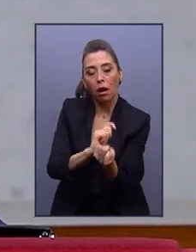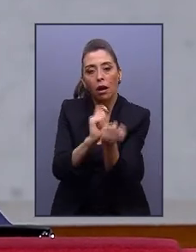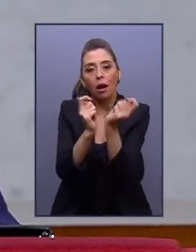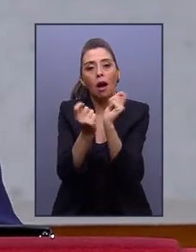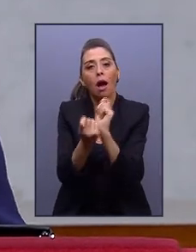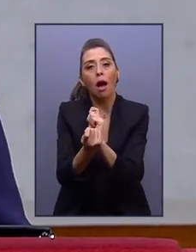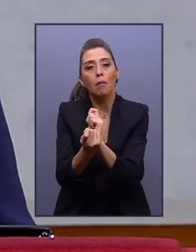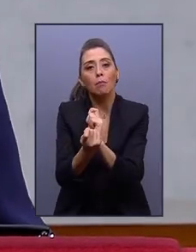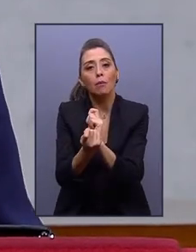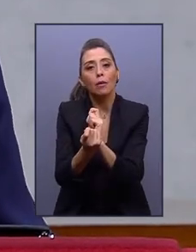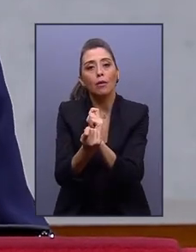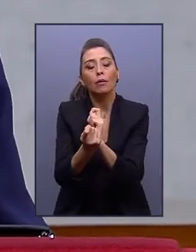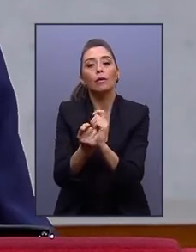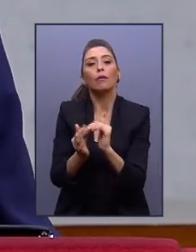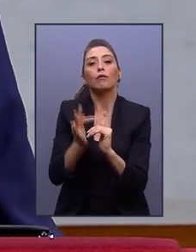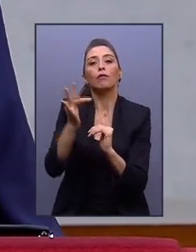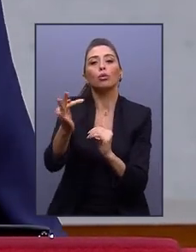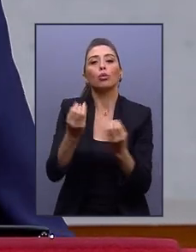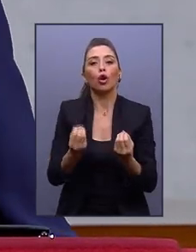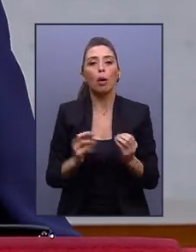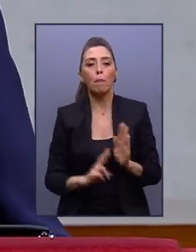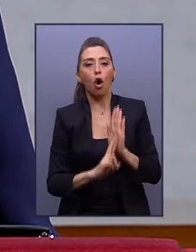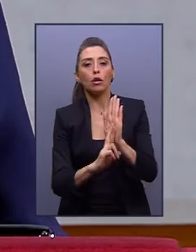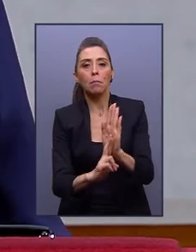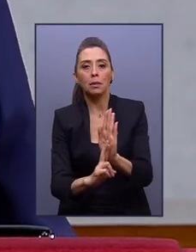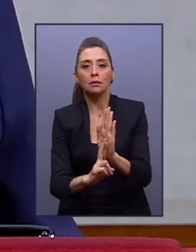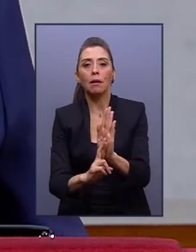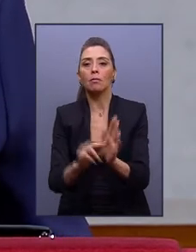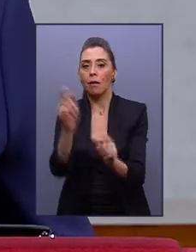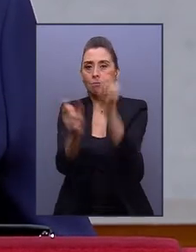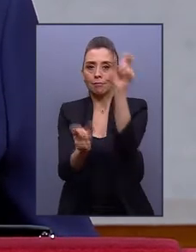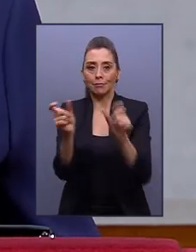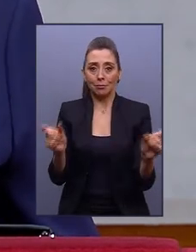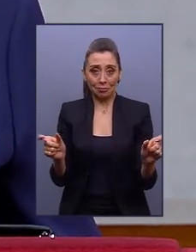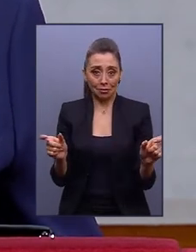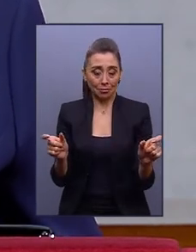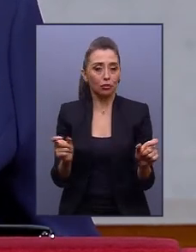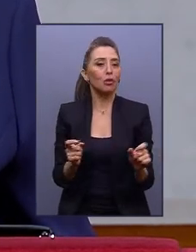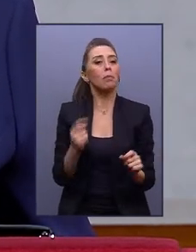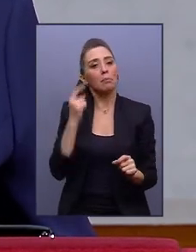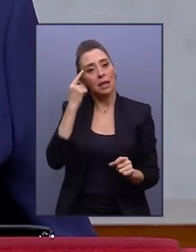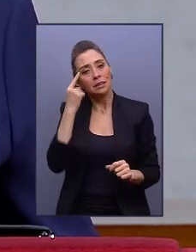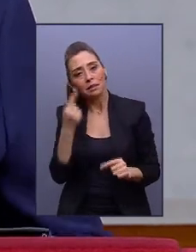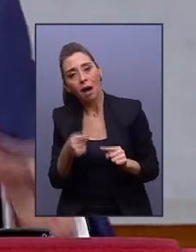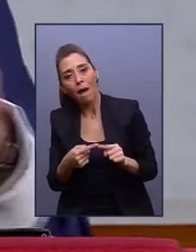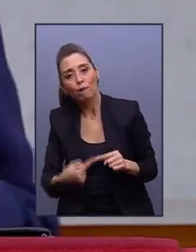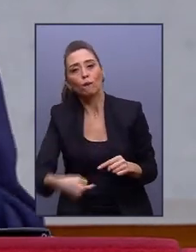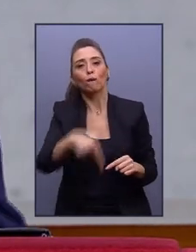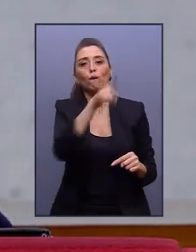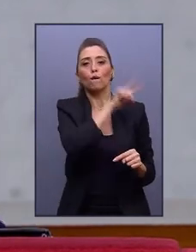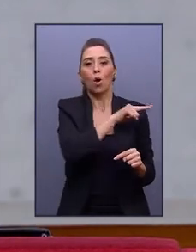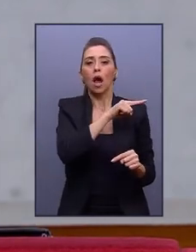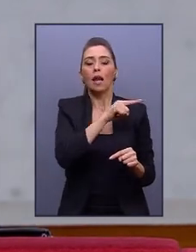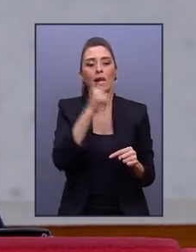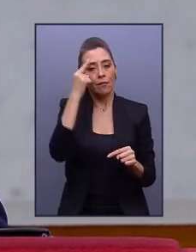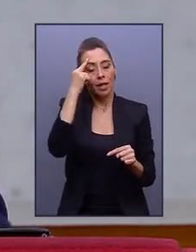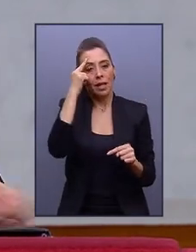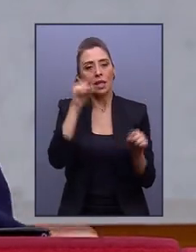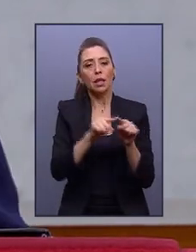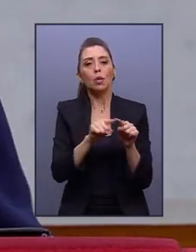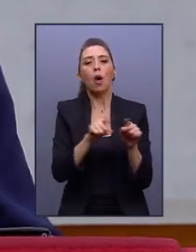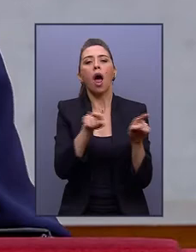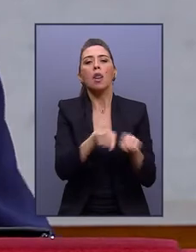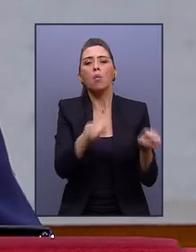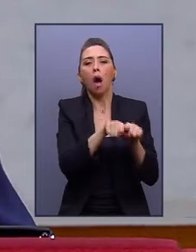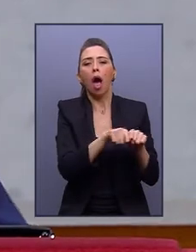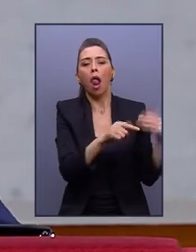sin duda vendrán en las formas de representación y en los actores. Porque no se trata de volver a una supuesta forma clásica y eterna de